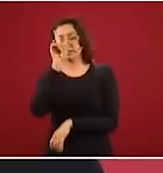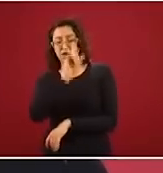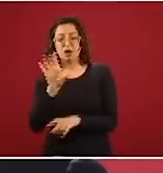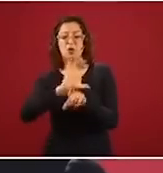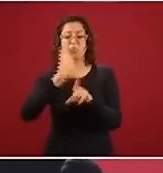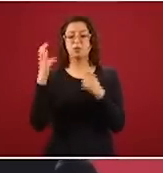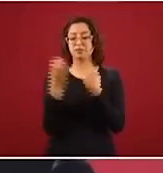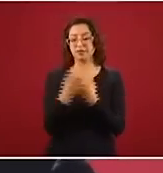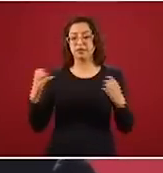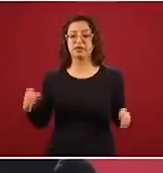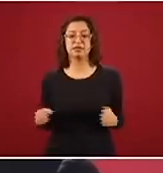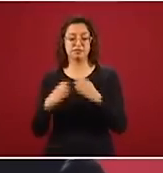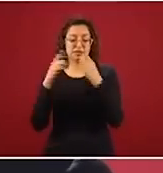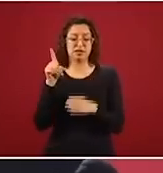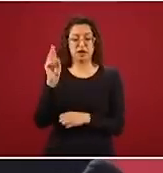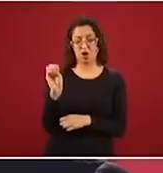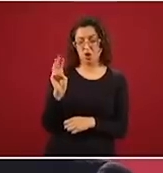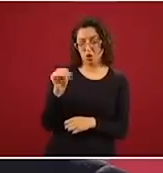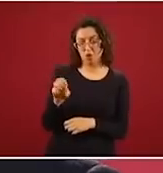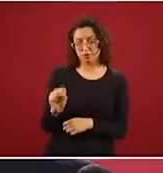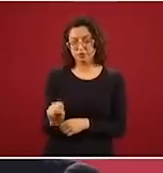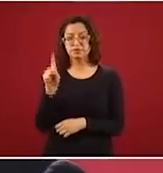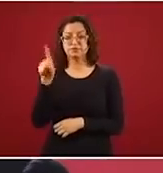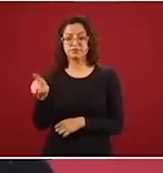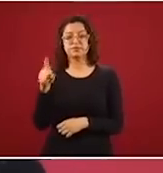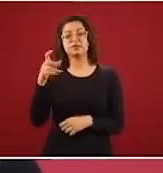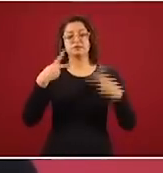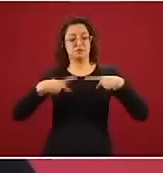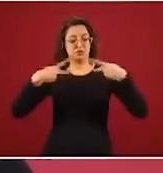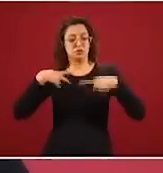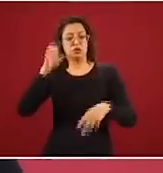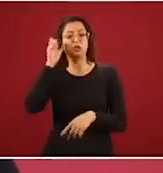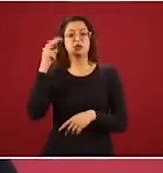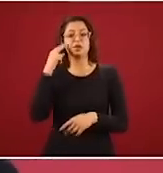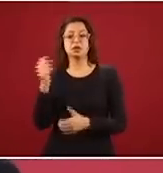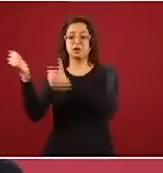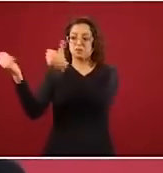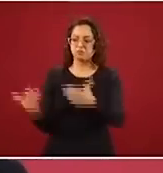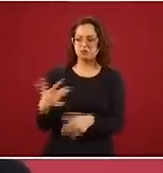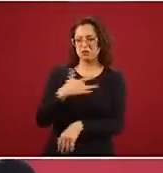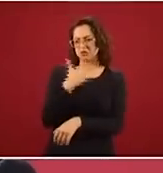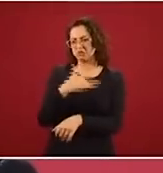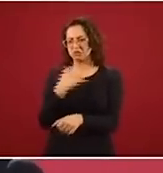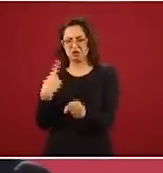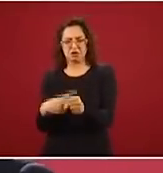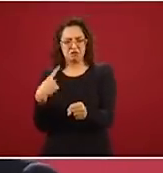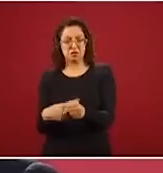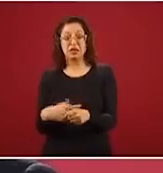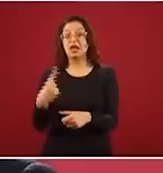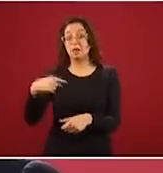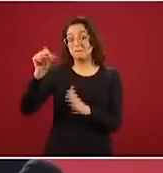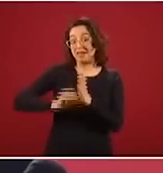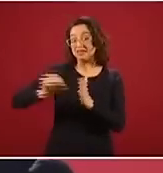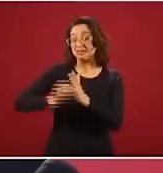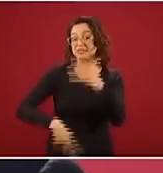de Emergencias de la Organización Mundial de la Salud, personas que provenían de China sin síntomas, 15,000 al mes en